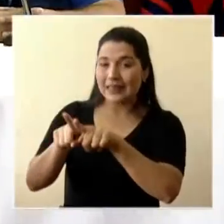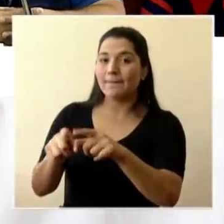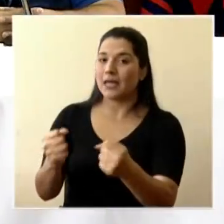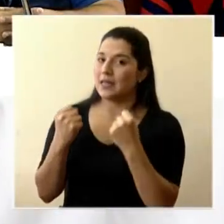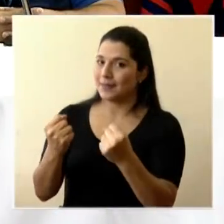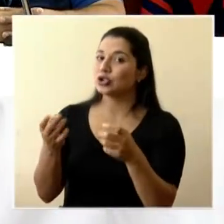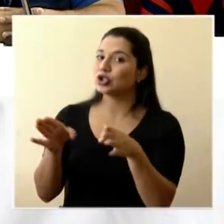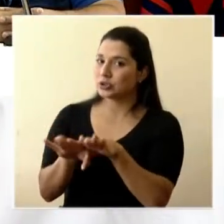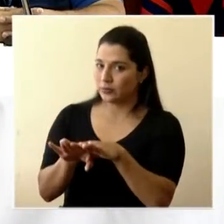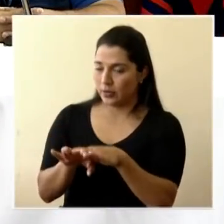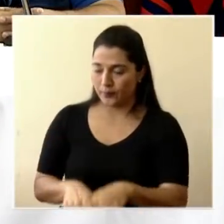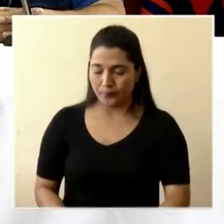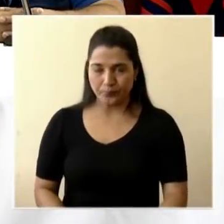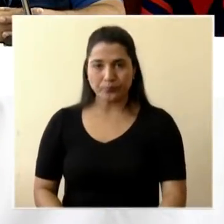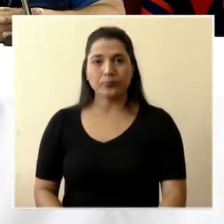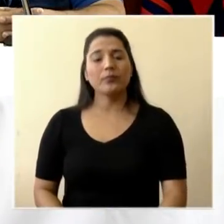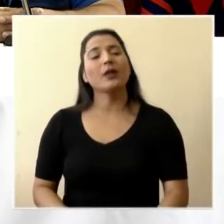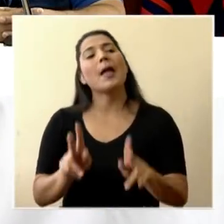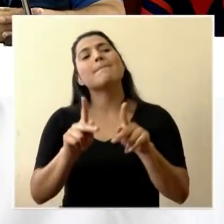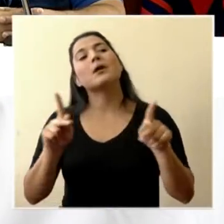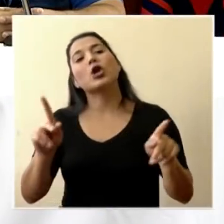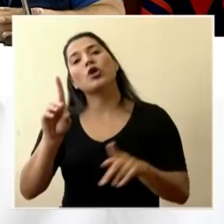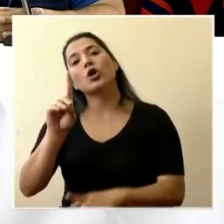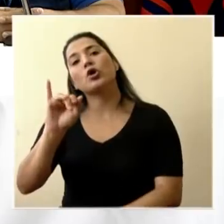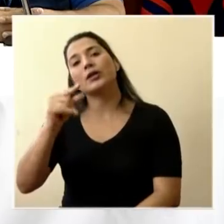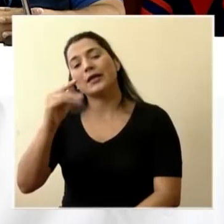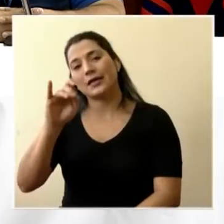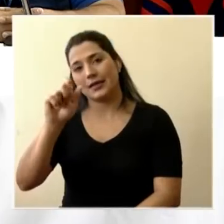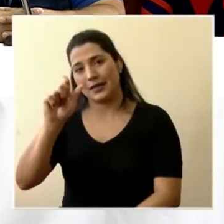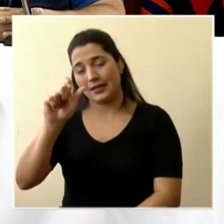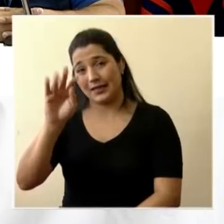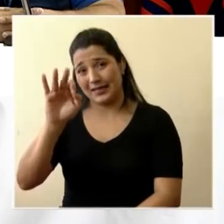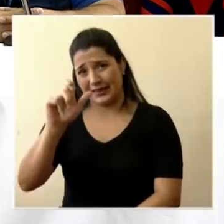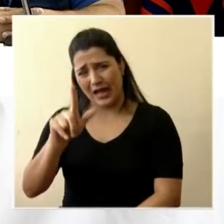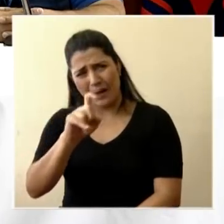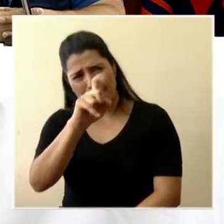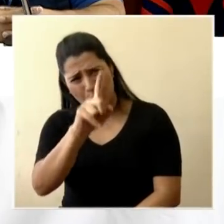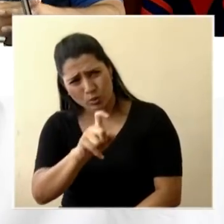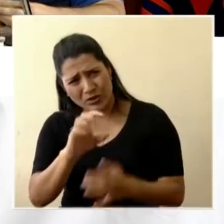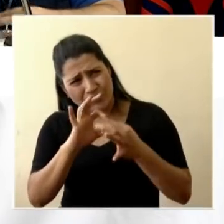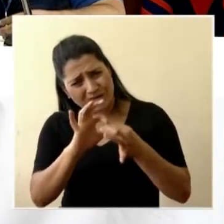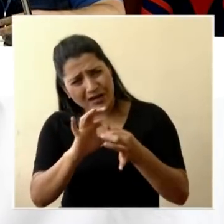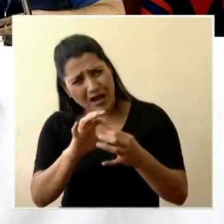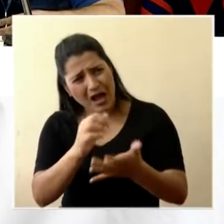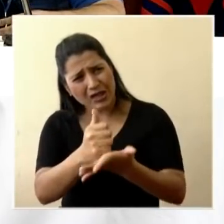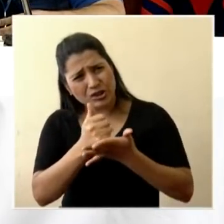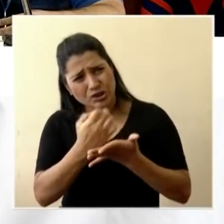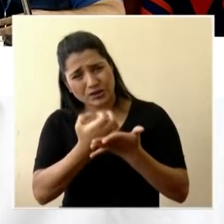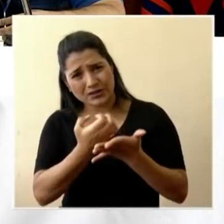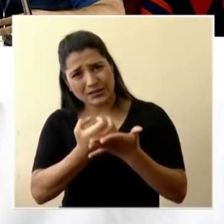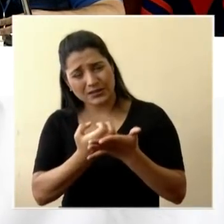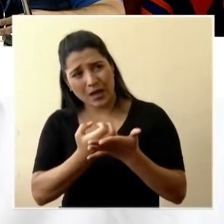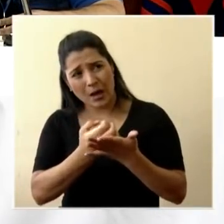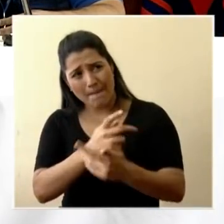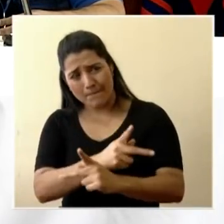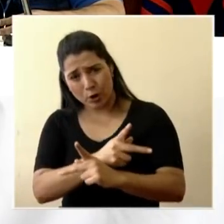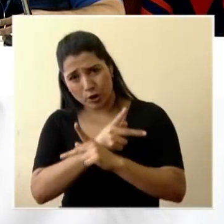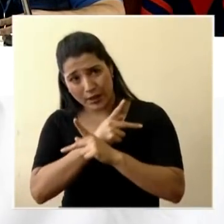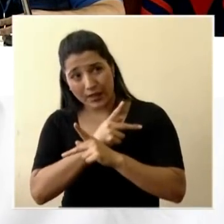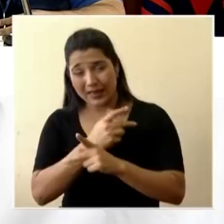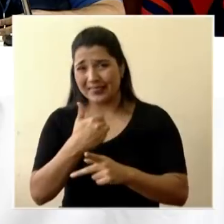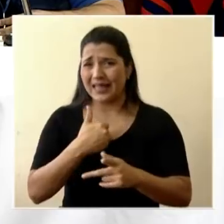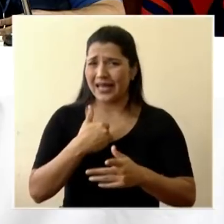Ministro Soto, Diario Digital Vórtice nos consulta sobre el bono proteger. ¿Habrá algún tipo de control para que